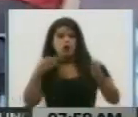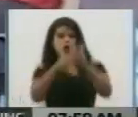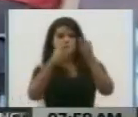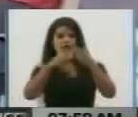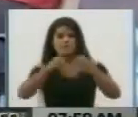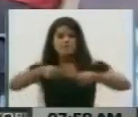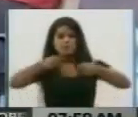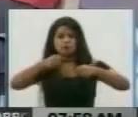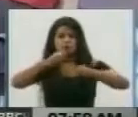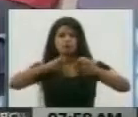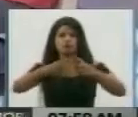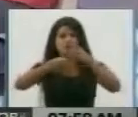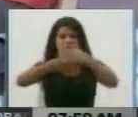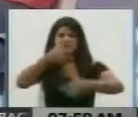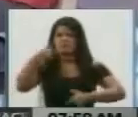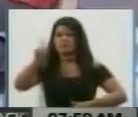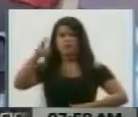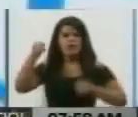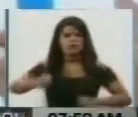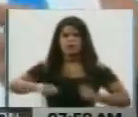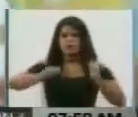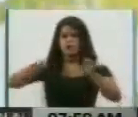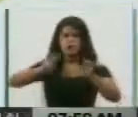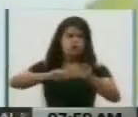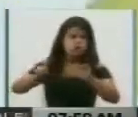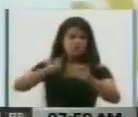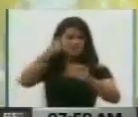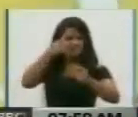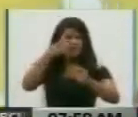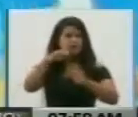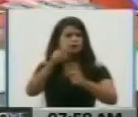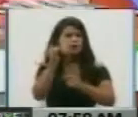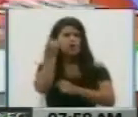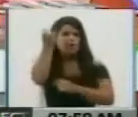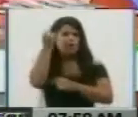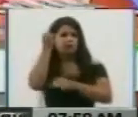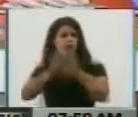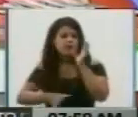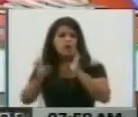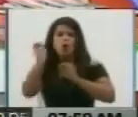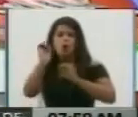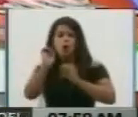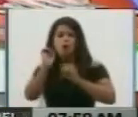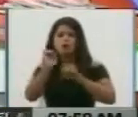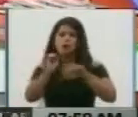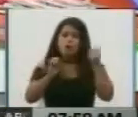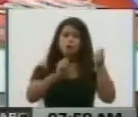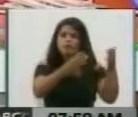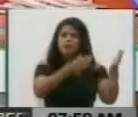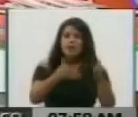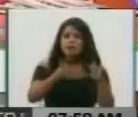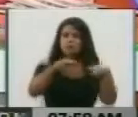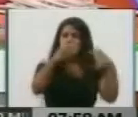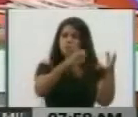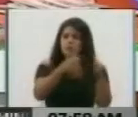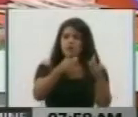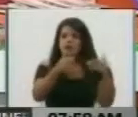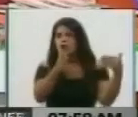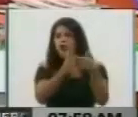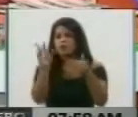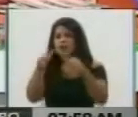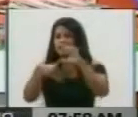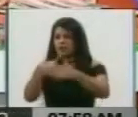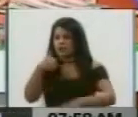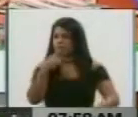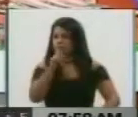¿Surgió que a ellos les pareció? ¿O formará parte de un plan, lo que ha dicho el presidente Nicolás Maduro, un nuevo plan Cóndor en América Latina? A